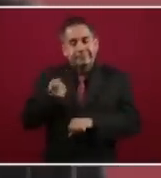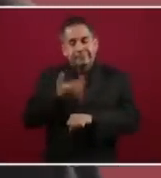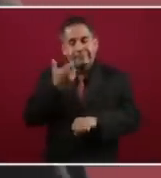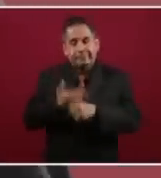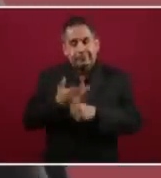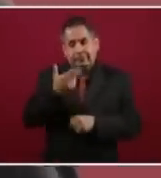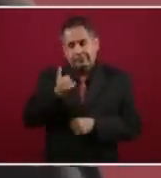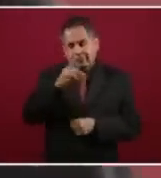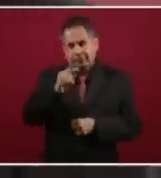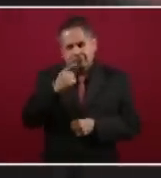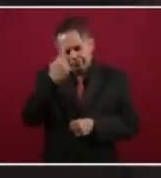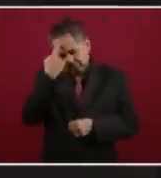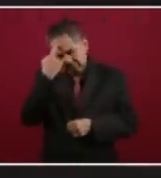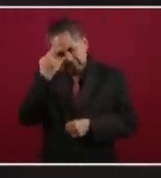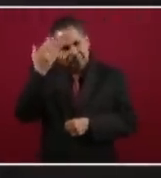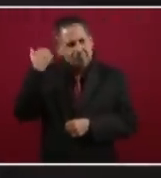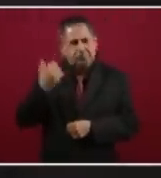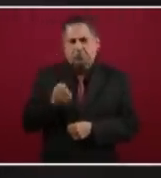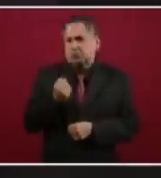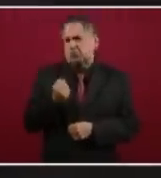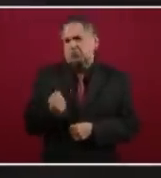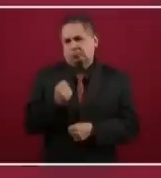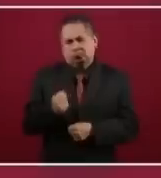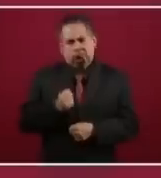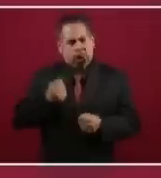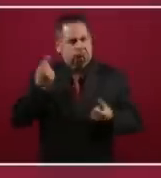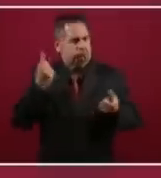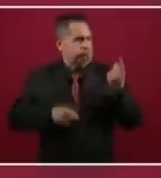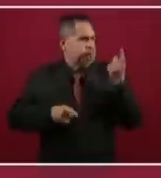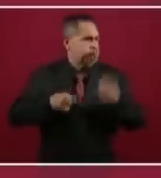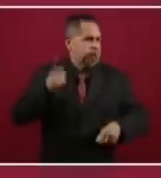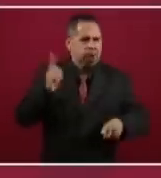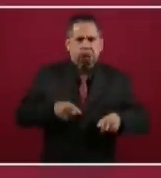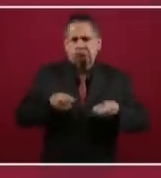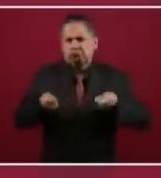tanta fuerza durante el periodo neoliberal.